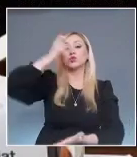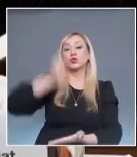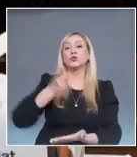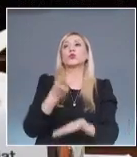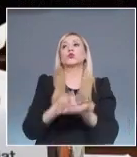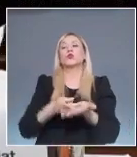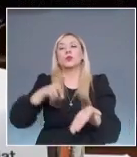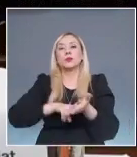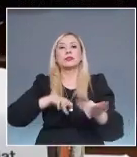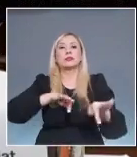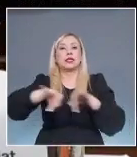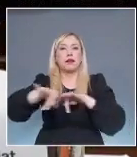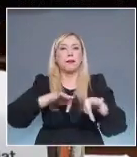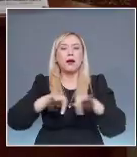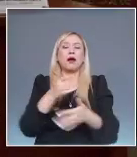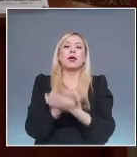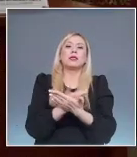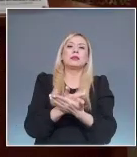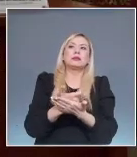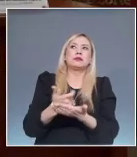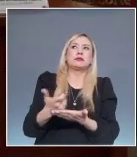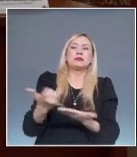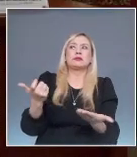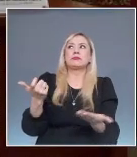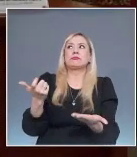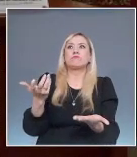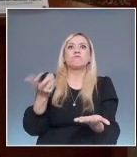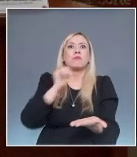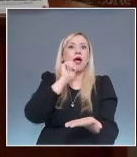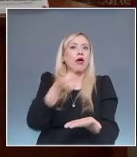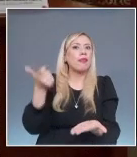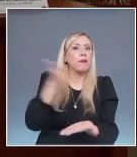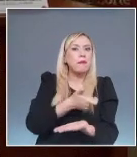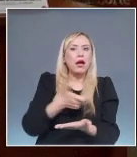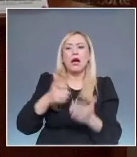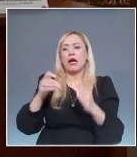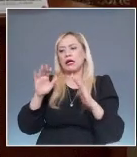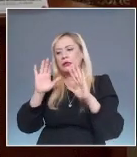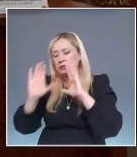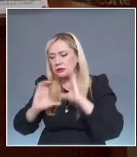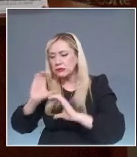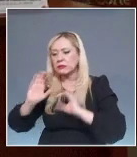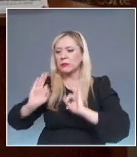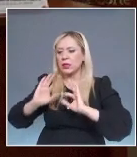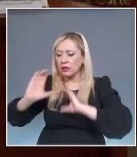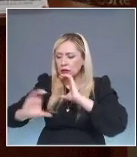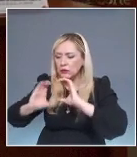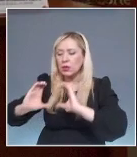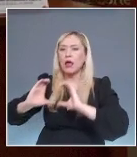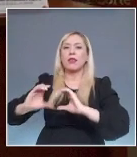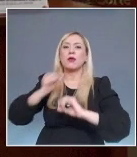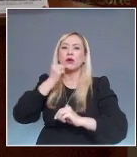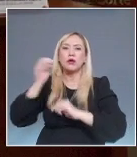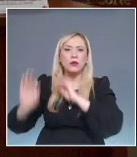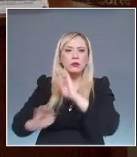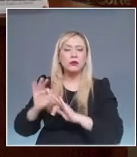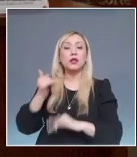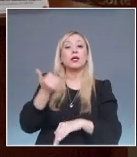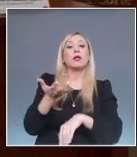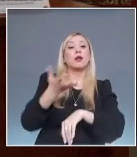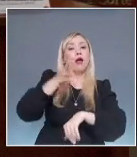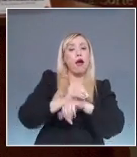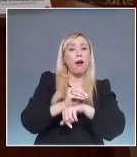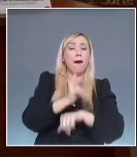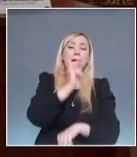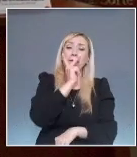no remunerados y los mecanismos de compensación. Destacó la importancia de las licencias de paternidad como una